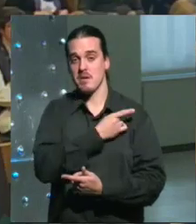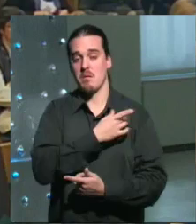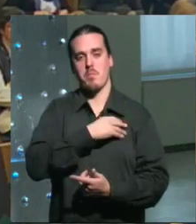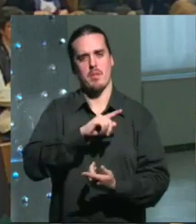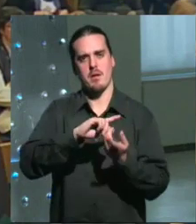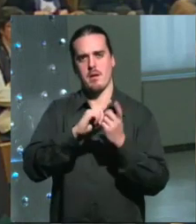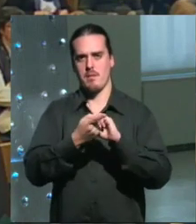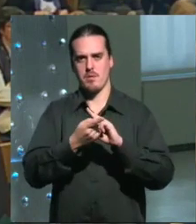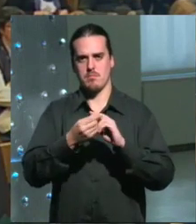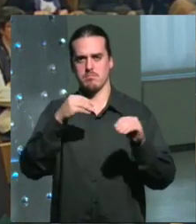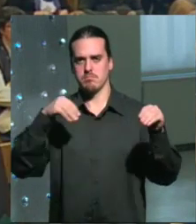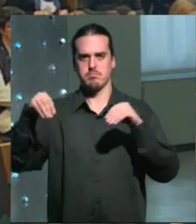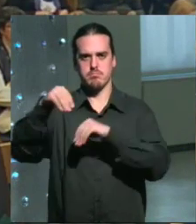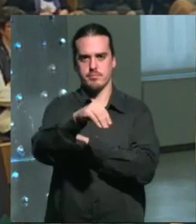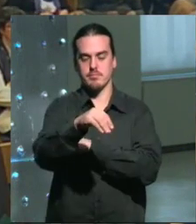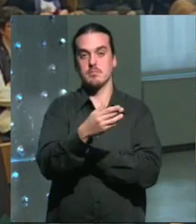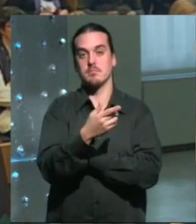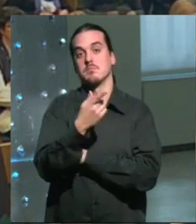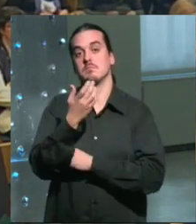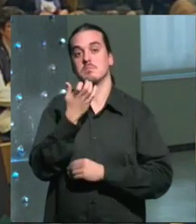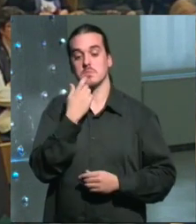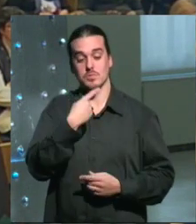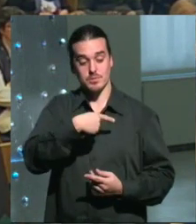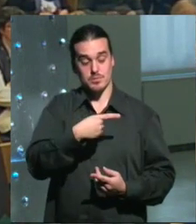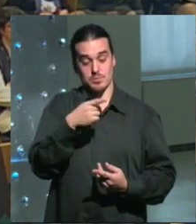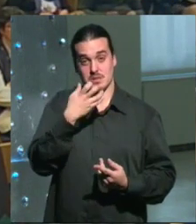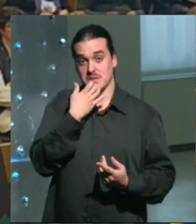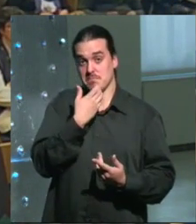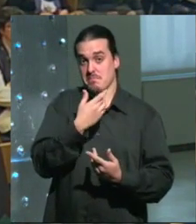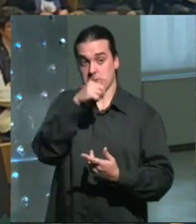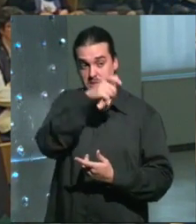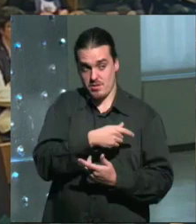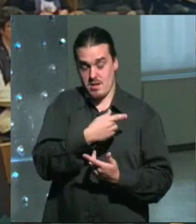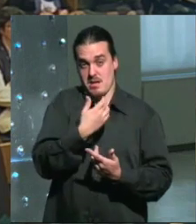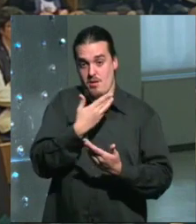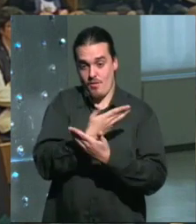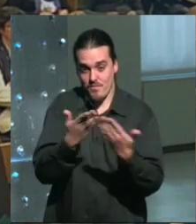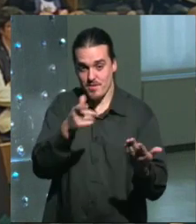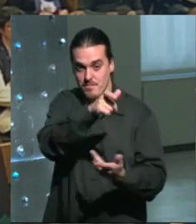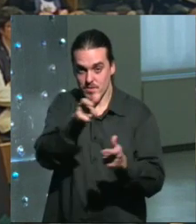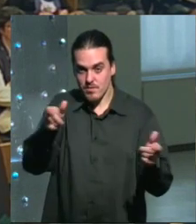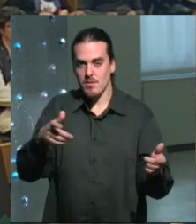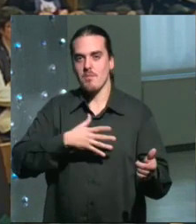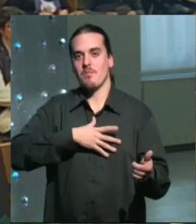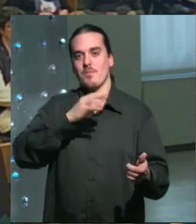gente al final es buena, si confías en ella, creo que fue un acto de valentía, no solamente de voluntad.